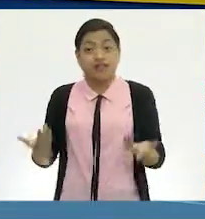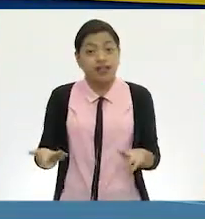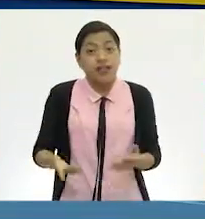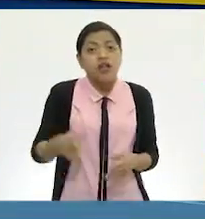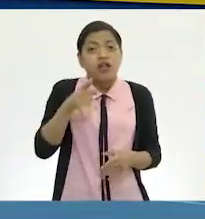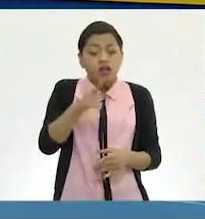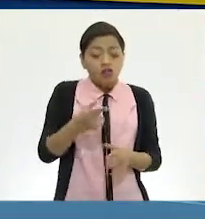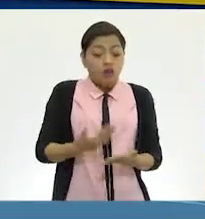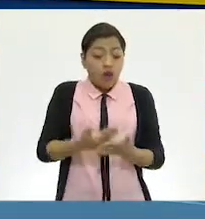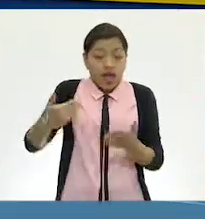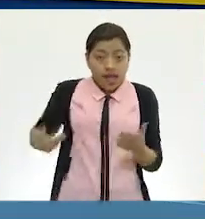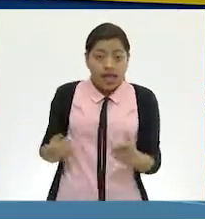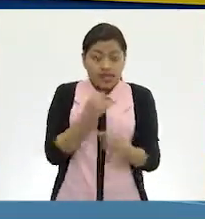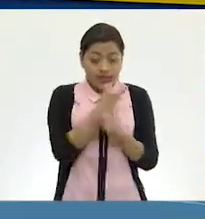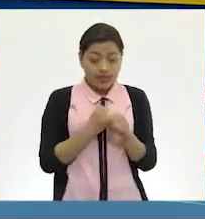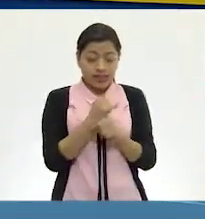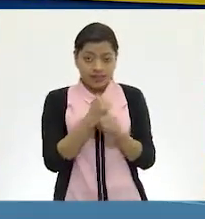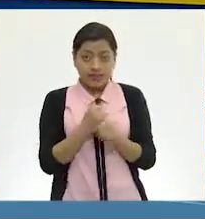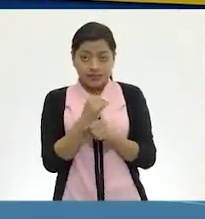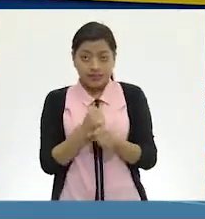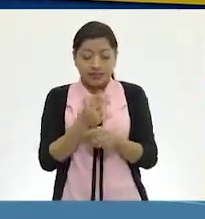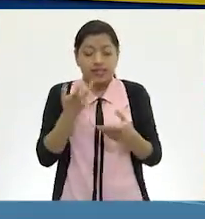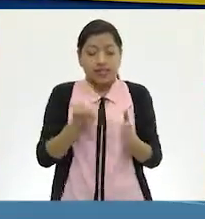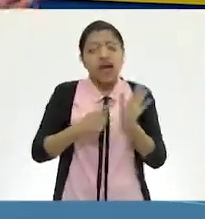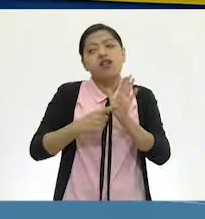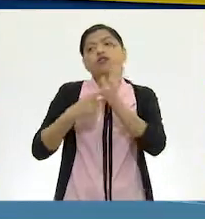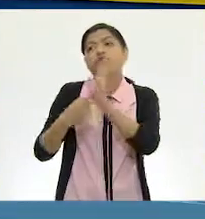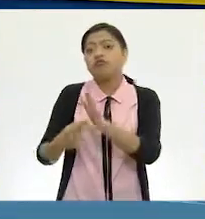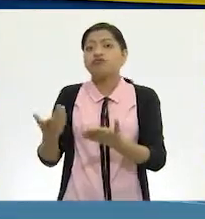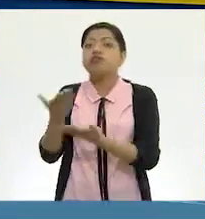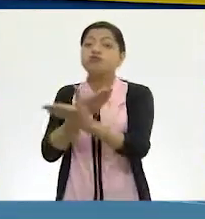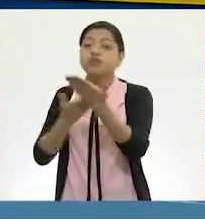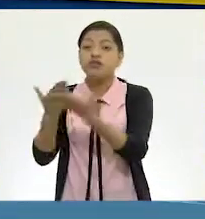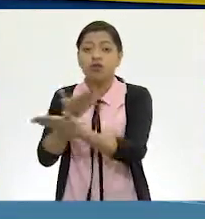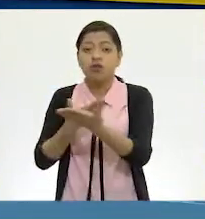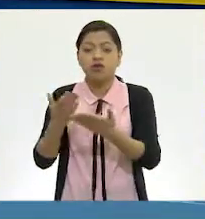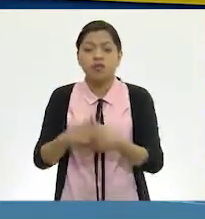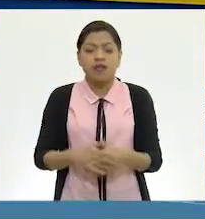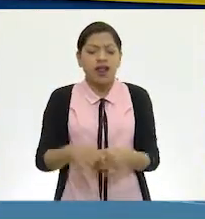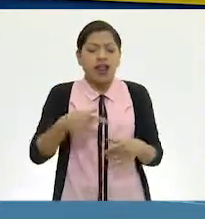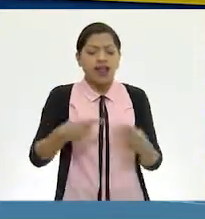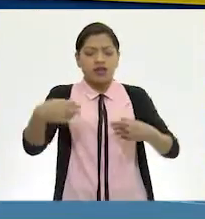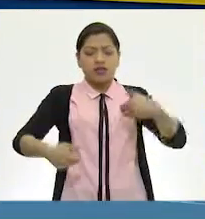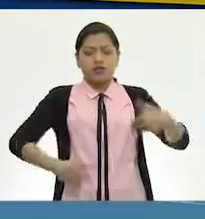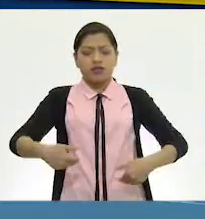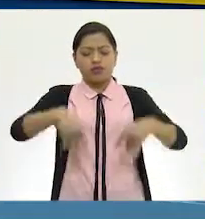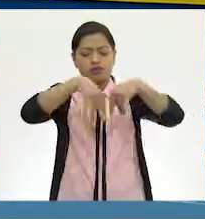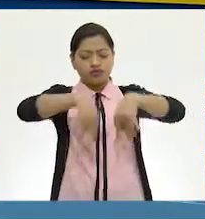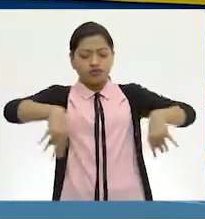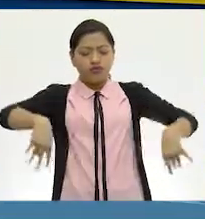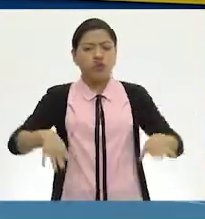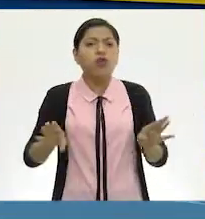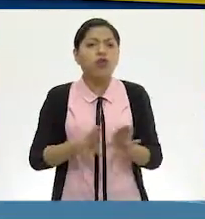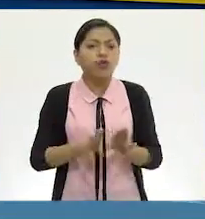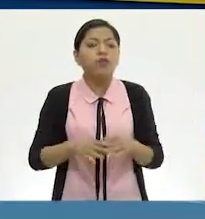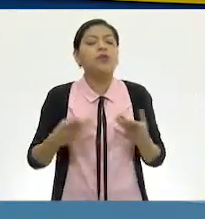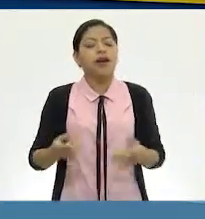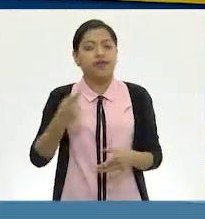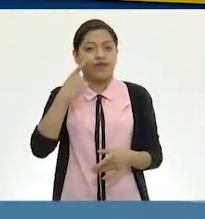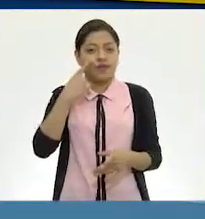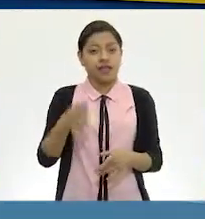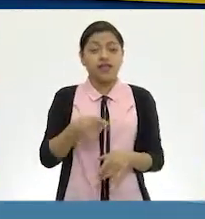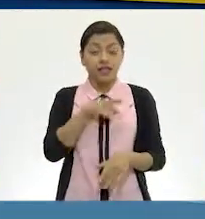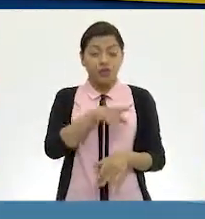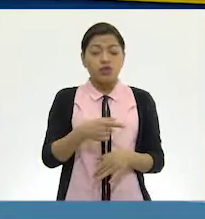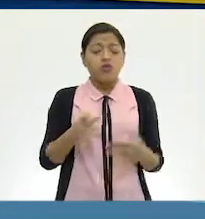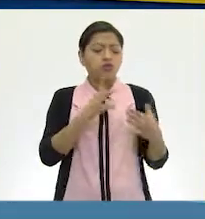que investigamos, ¿sí? Con respecto a las diversas manifestaciones teatrales. Y vamos a explicar con nuestros